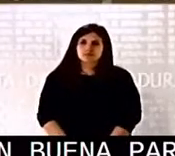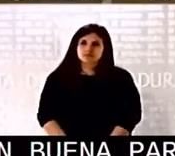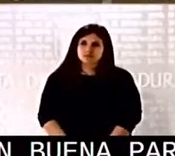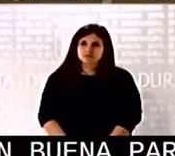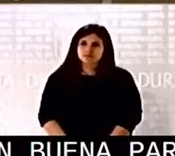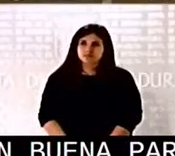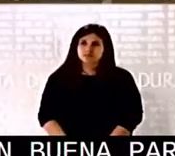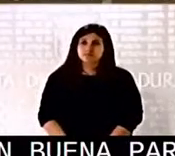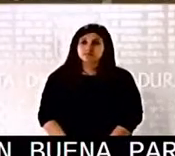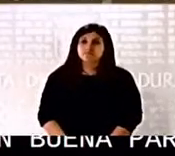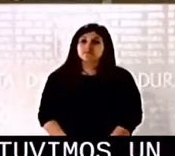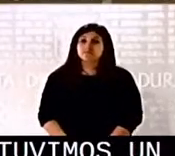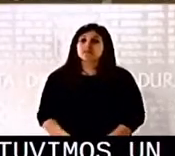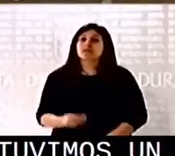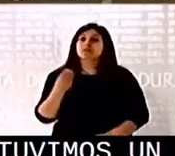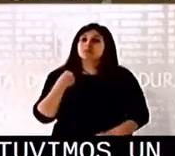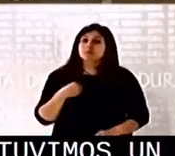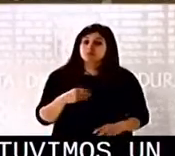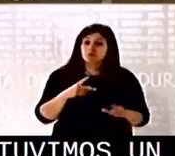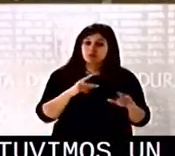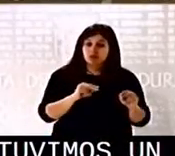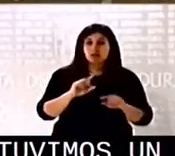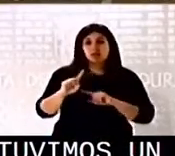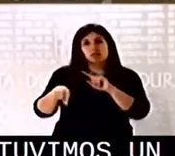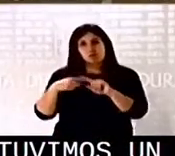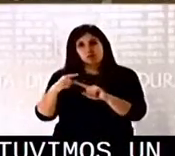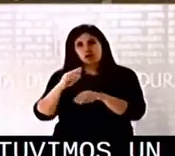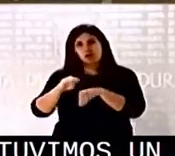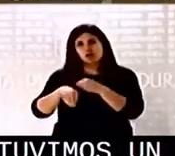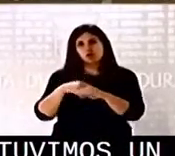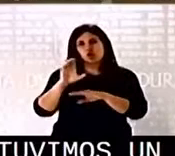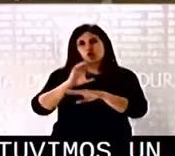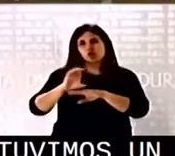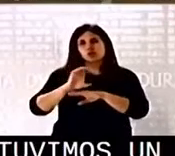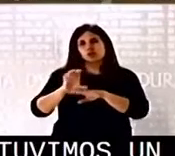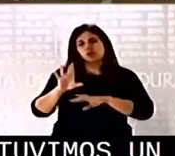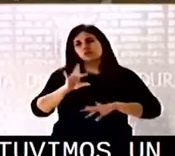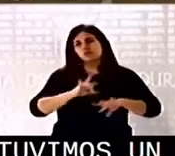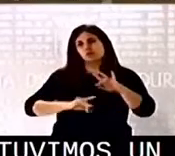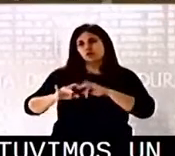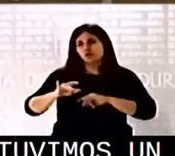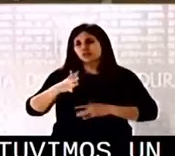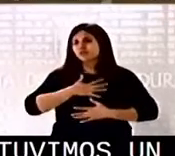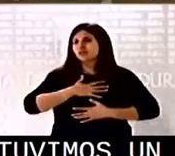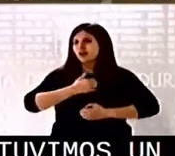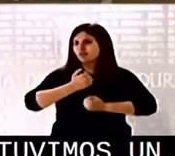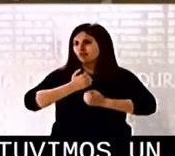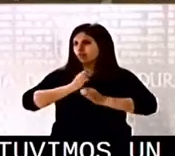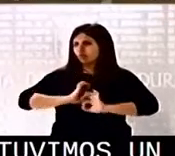Posteriormente tuvimos un Consejo Interterritorial exclusivo de Sanidad.